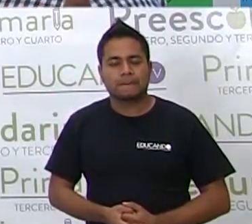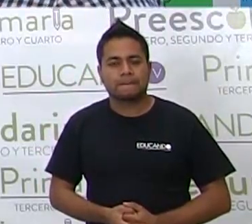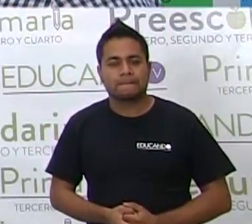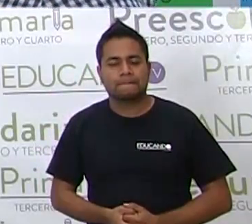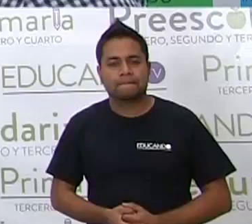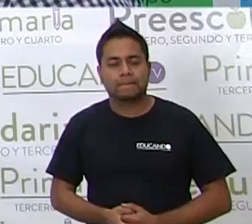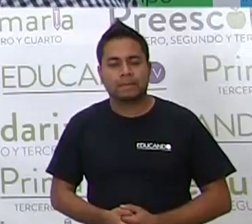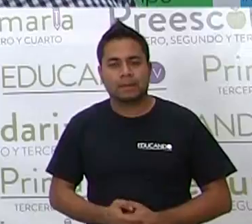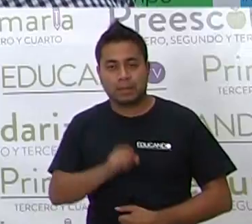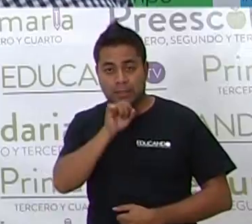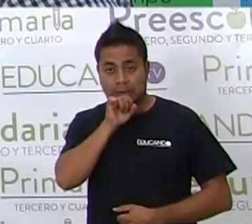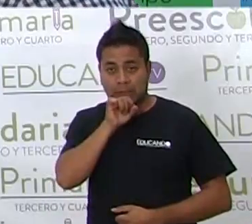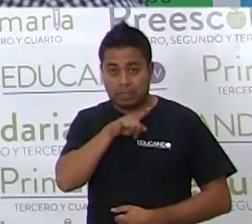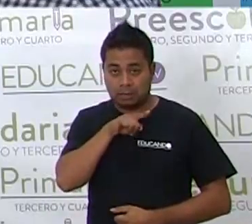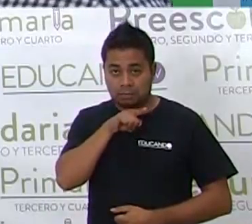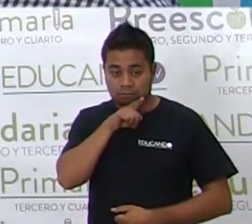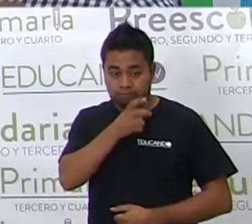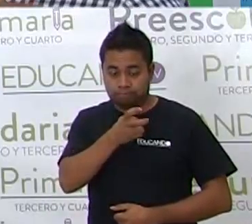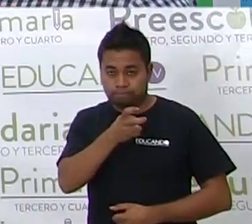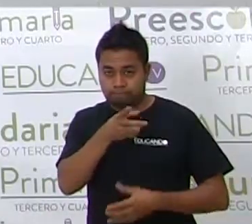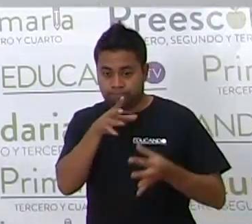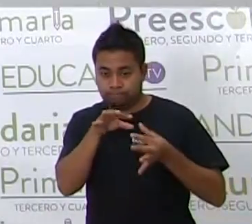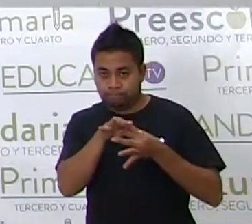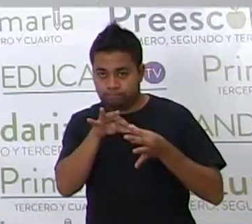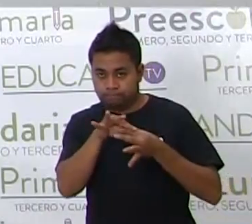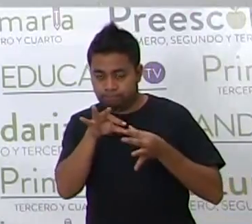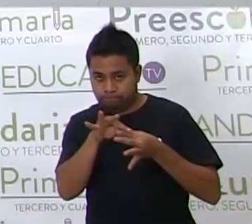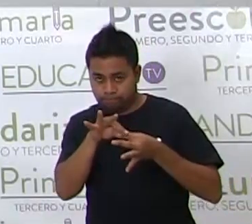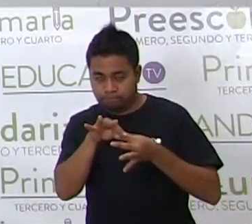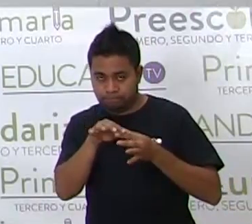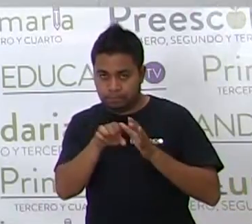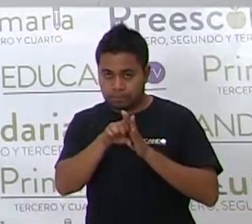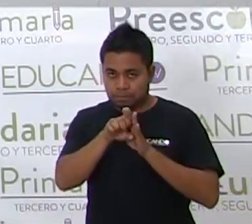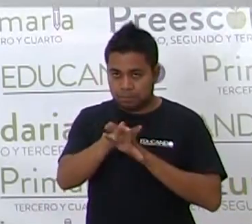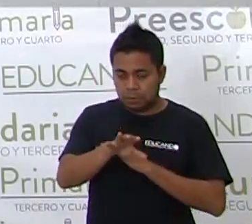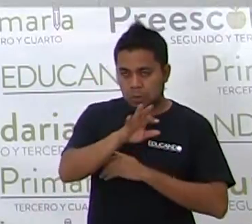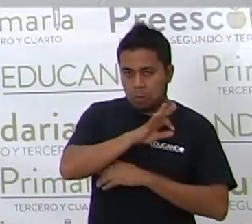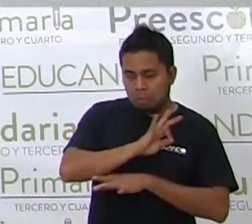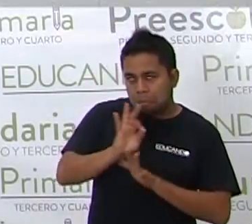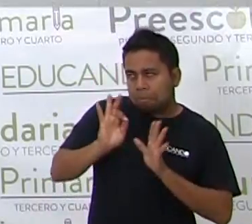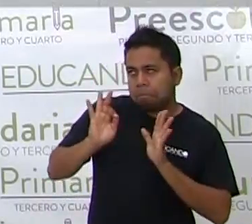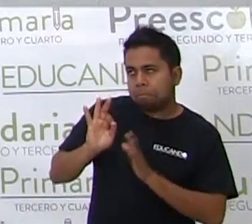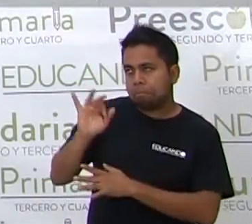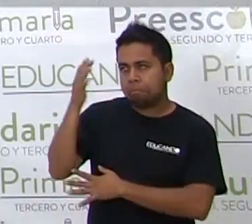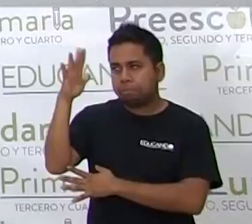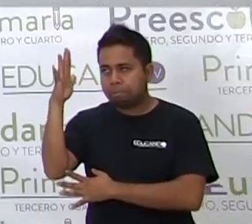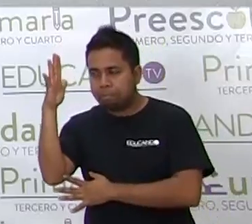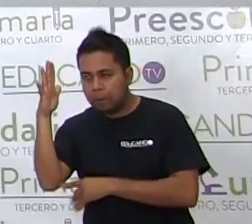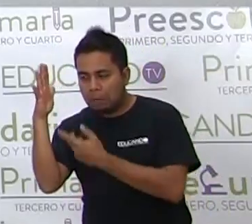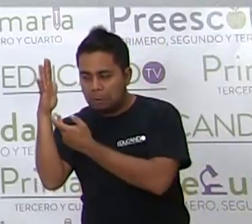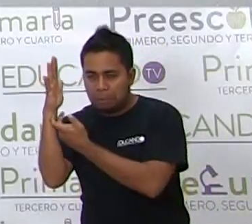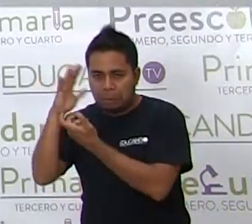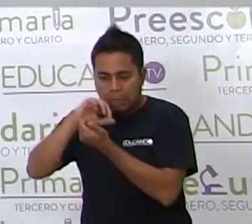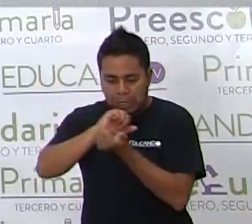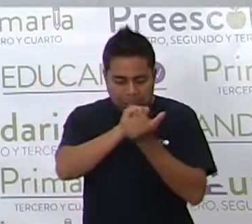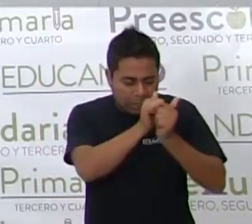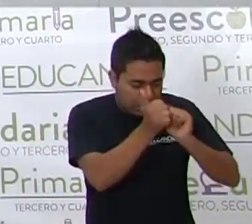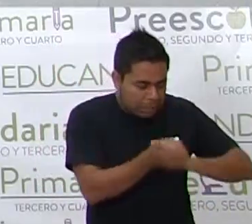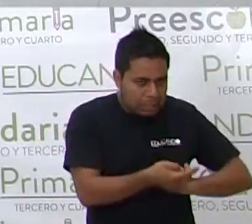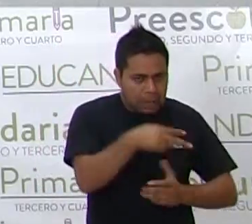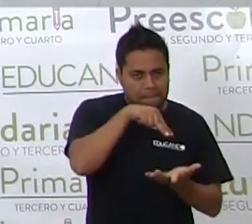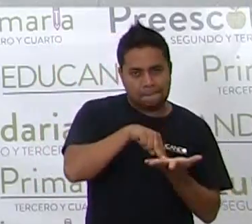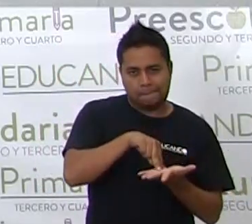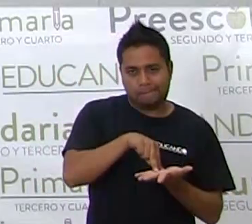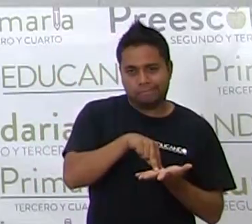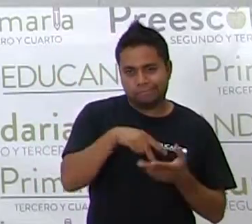que puede ser ejemplo de humano a árbol, o en este caso, como ya te comenté hace un momento, nos están